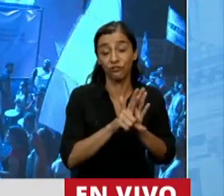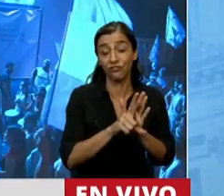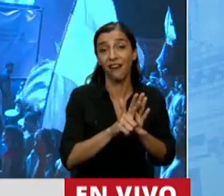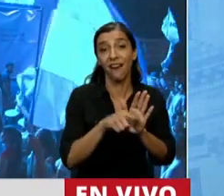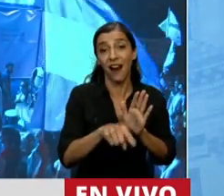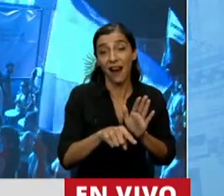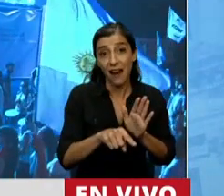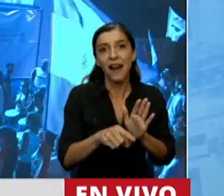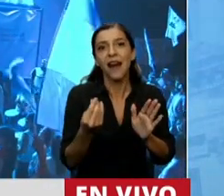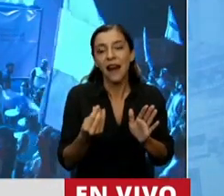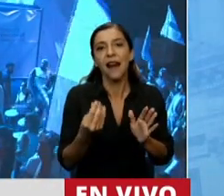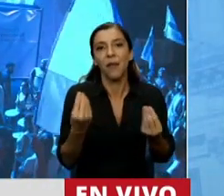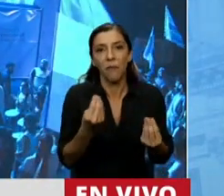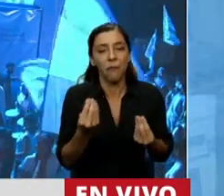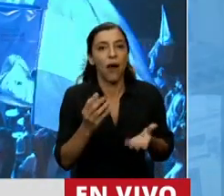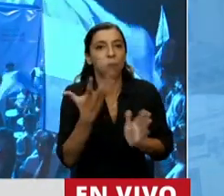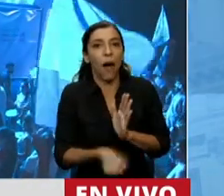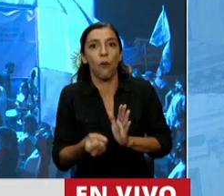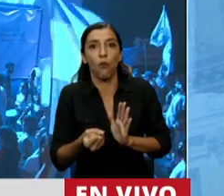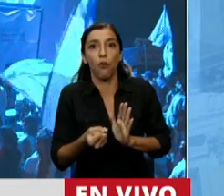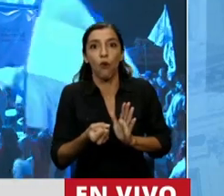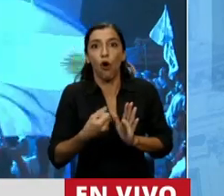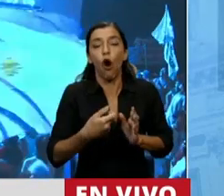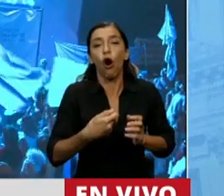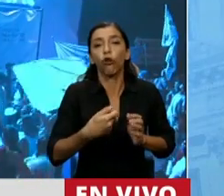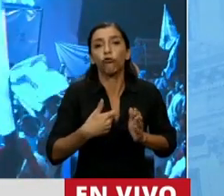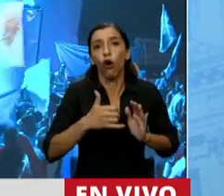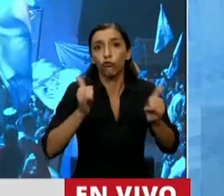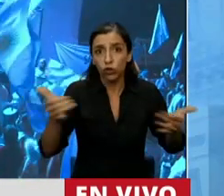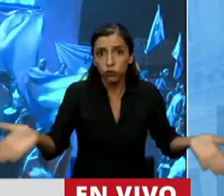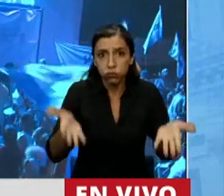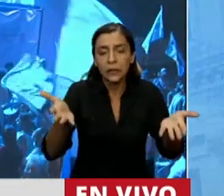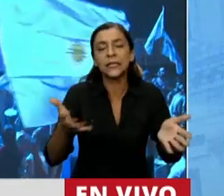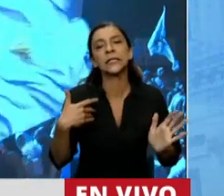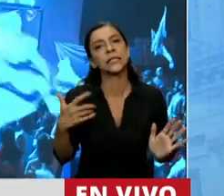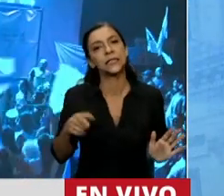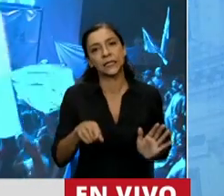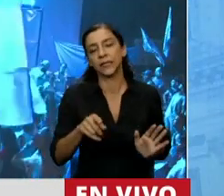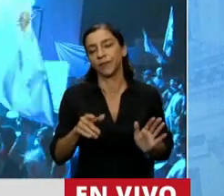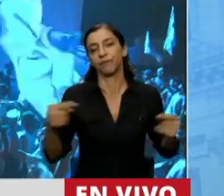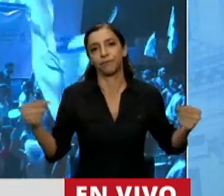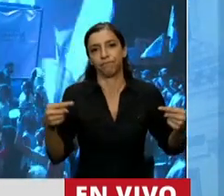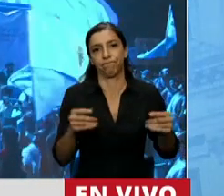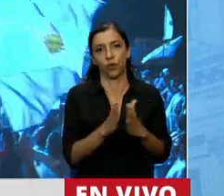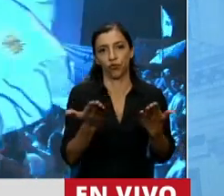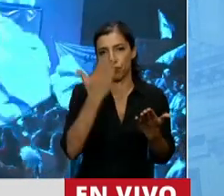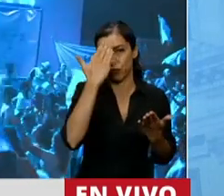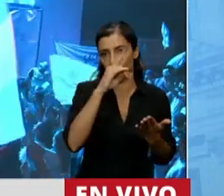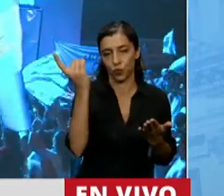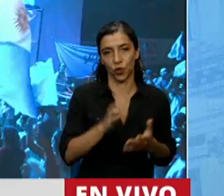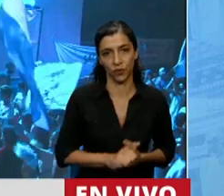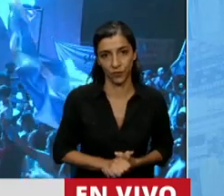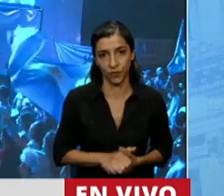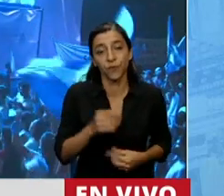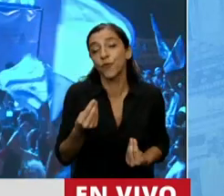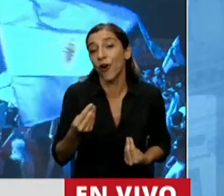despenalización del aborto resultaría inconstitucional, porque acá está en juego el derecho a la vida del embrión